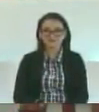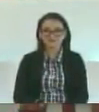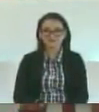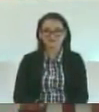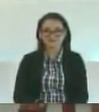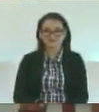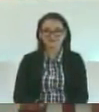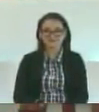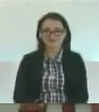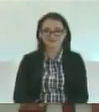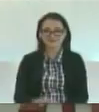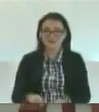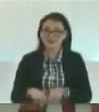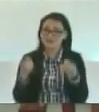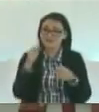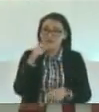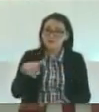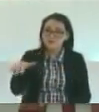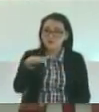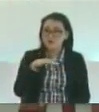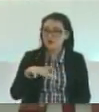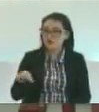Pero a quien ofenden es al pueblo de Venezuela.